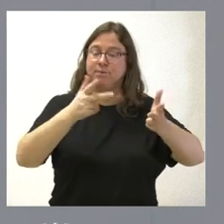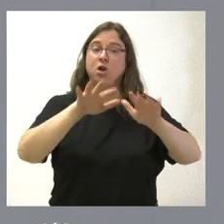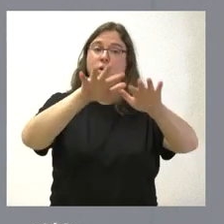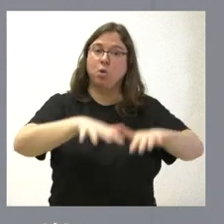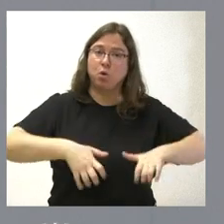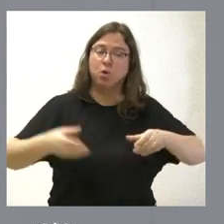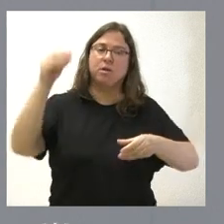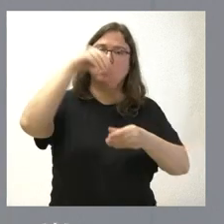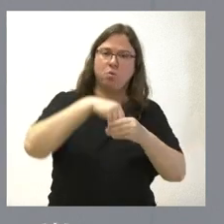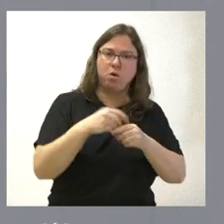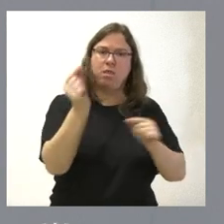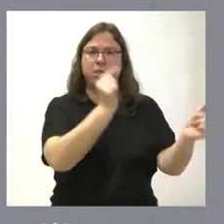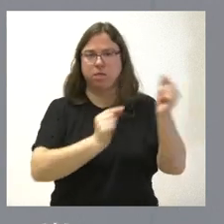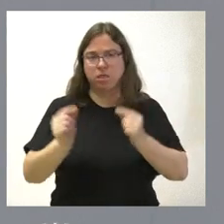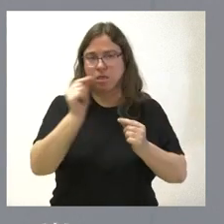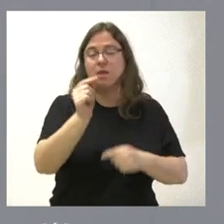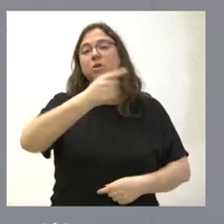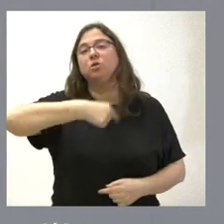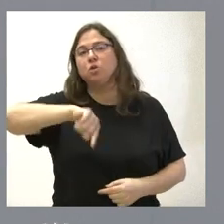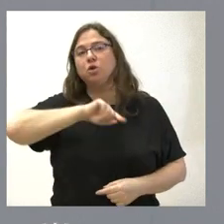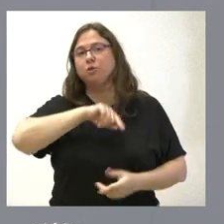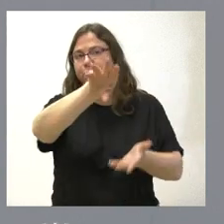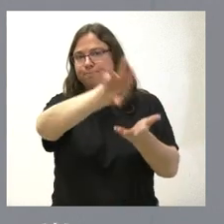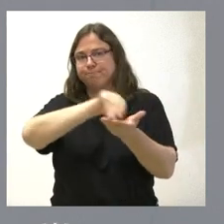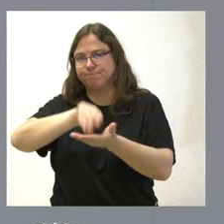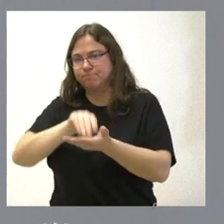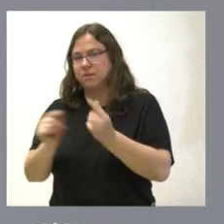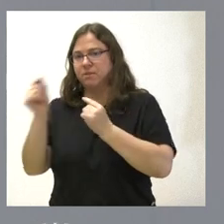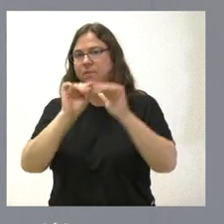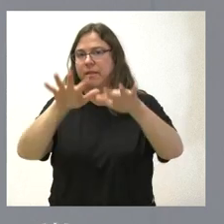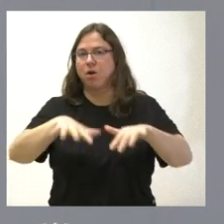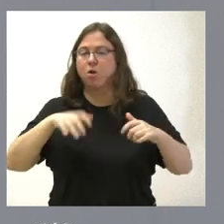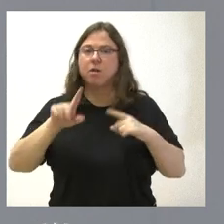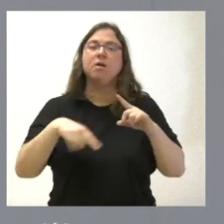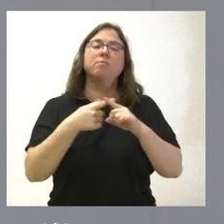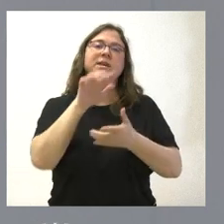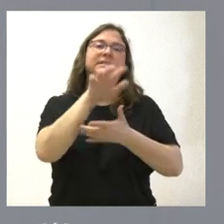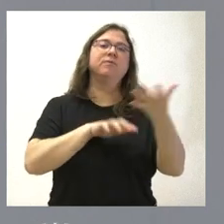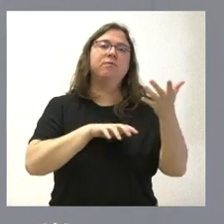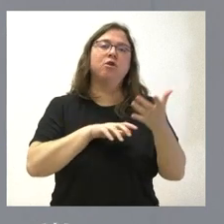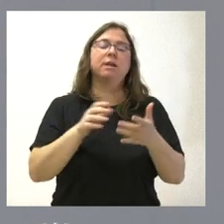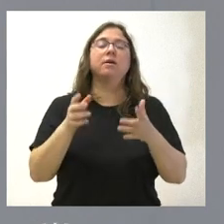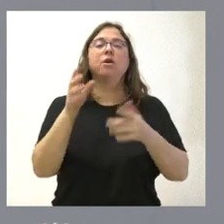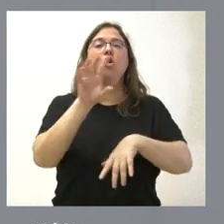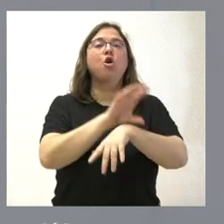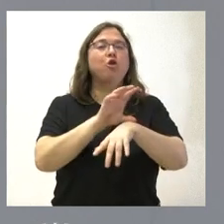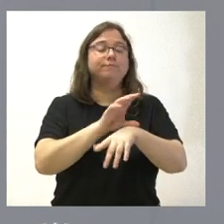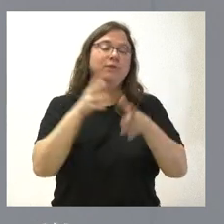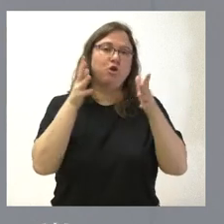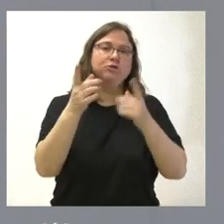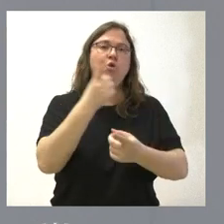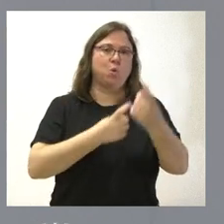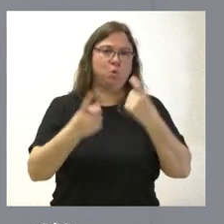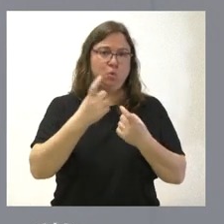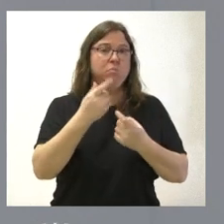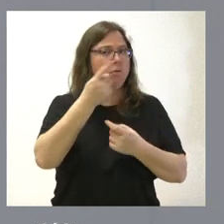incluyan lo debatan Y nosotros también podemos Tomar nota de ese debate y también nota del informe del Consejo consultivo cuando se produzca pero nosotros